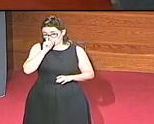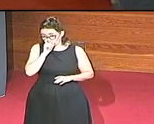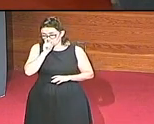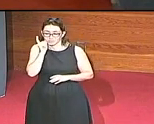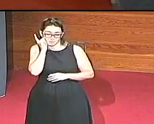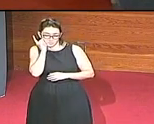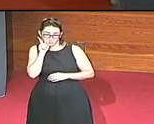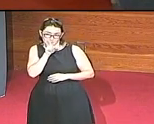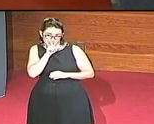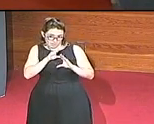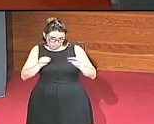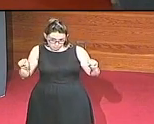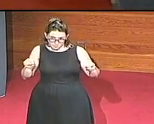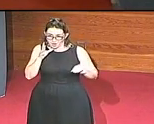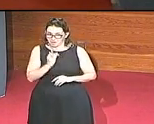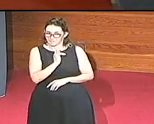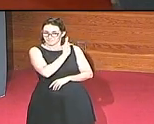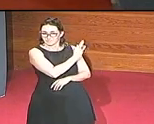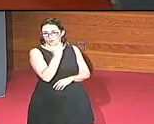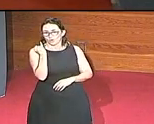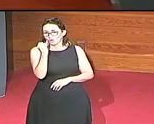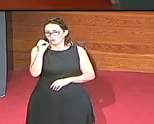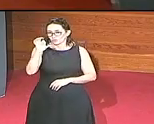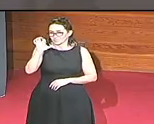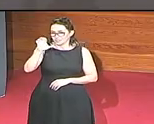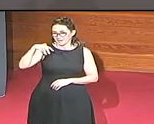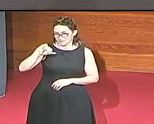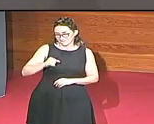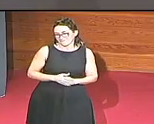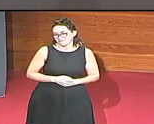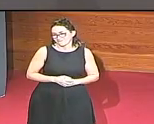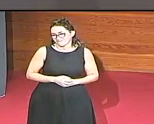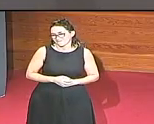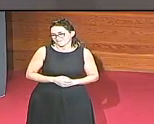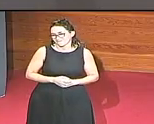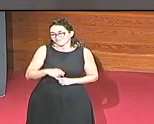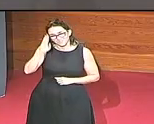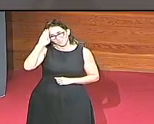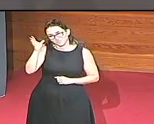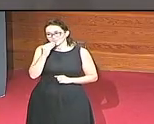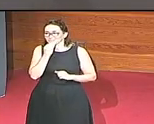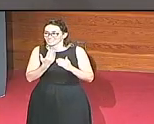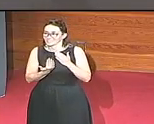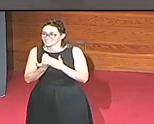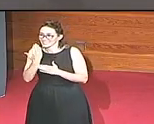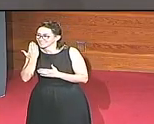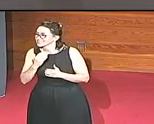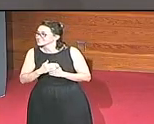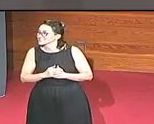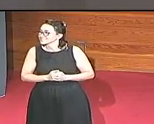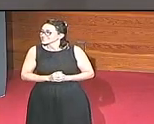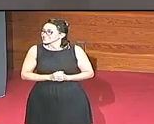silencian los móviles cede la palabra a jose hola buenos días muchas gracias por venir